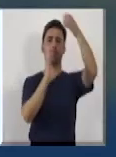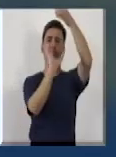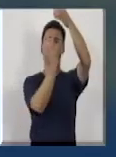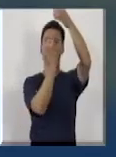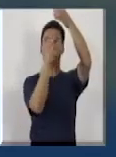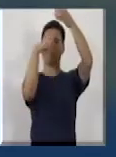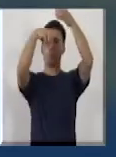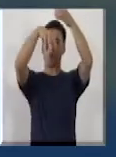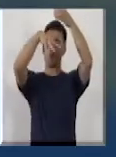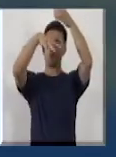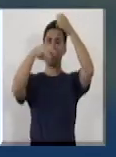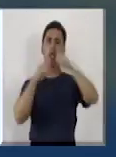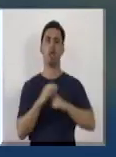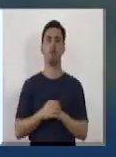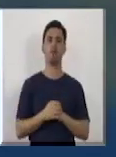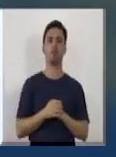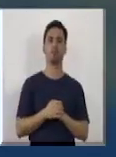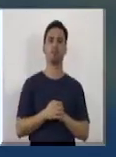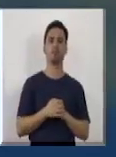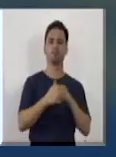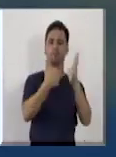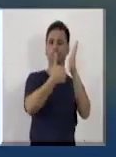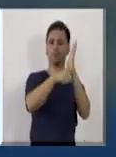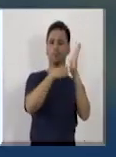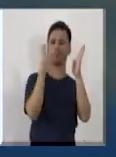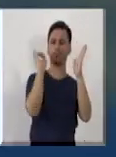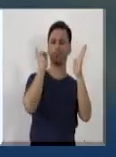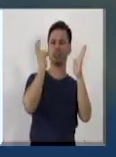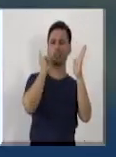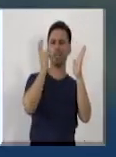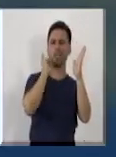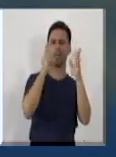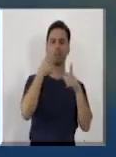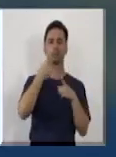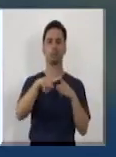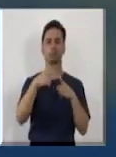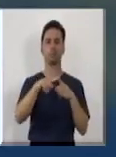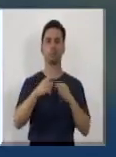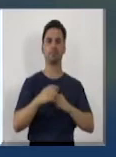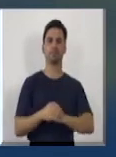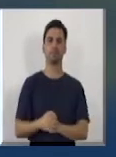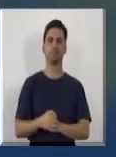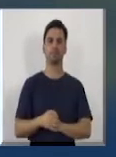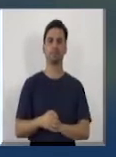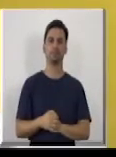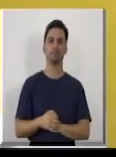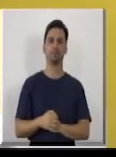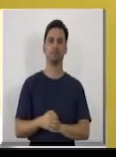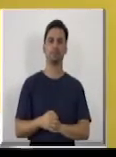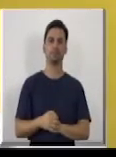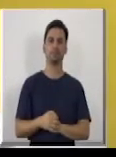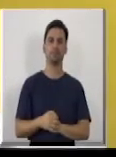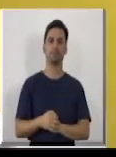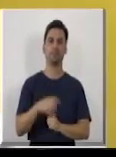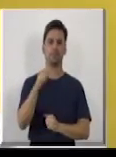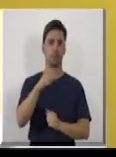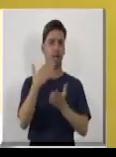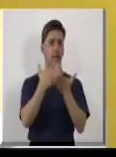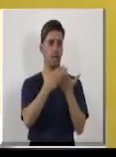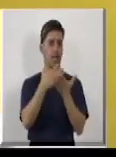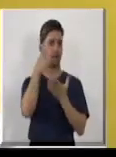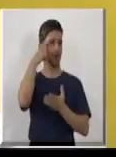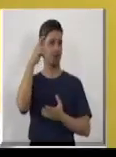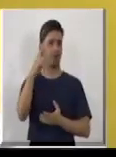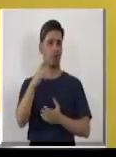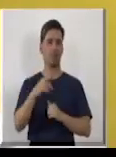energía eléctrica en otros tipos de energía. ¿Lo recuerdan? ¿Lo estudiaron? No hace falta mencionarlas porque